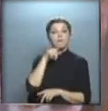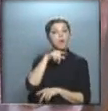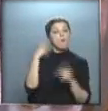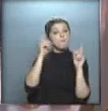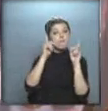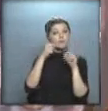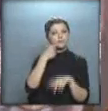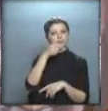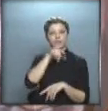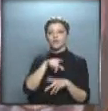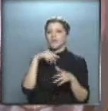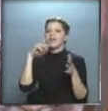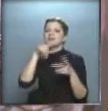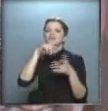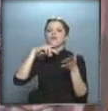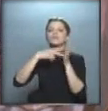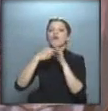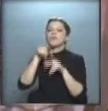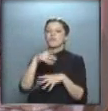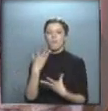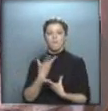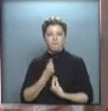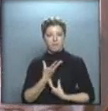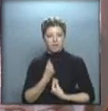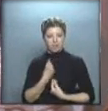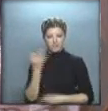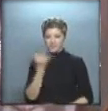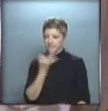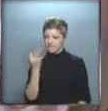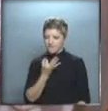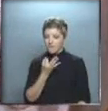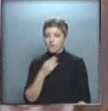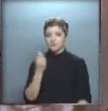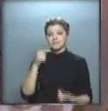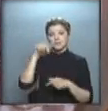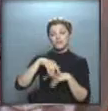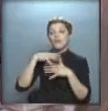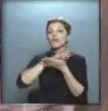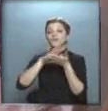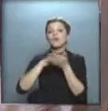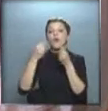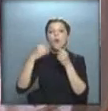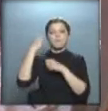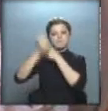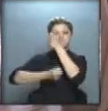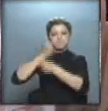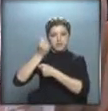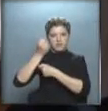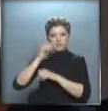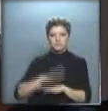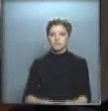y sos cagón, tenés miedo. Siempre te dicen eso. Ahora las cosas como que se arreglan a las piñas. ¿Y te parece bien